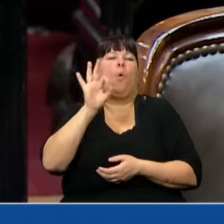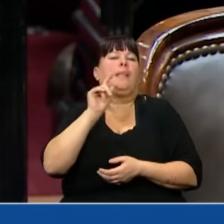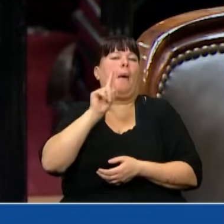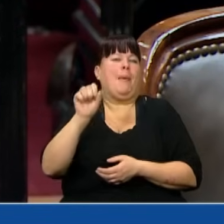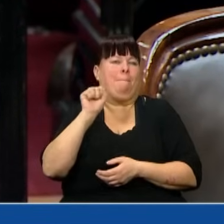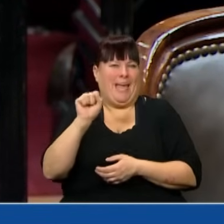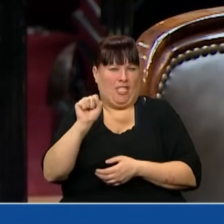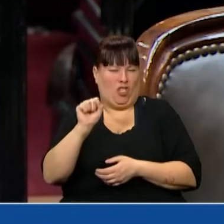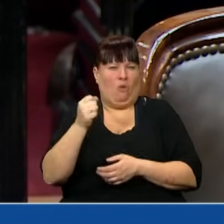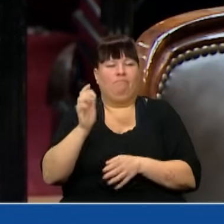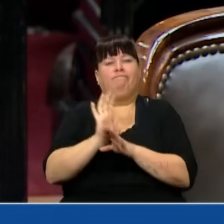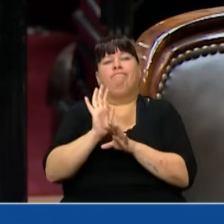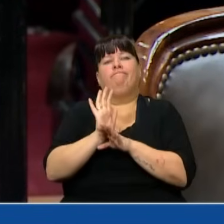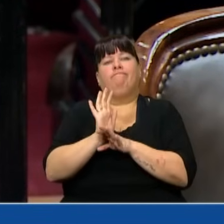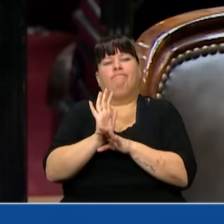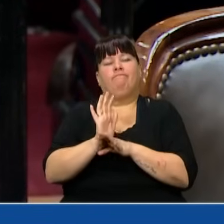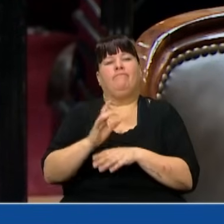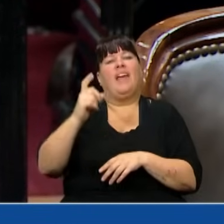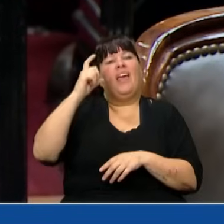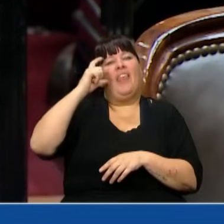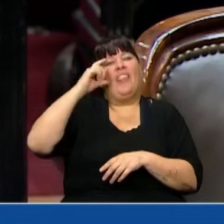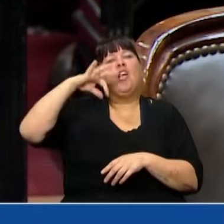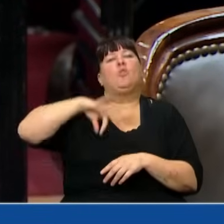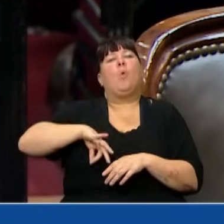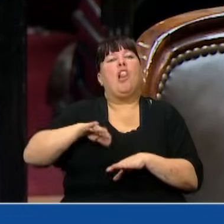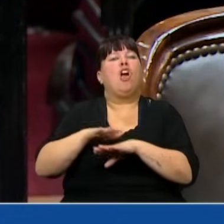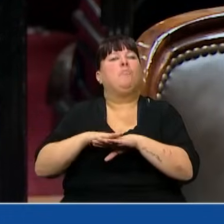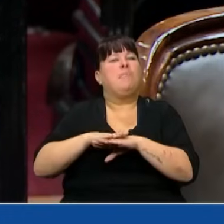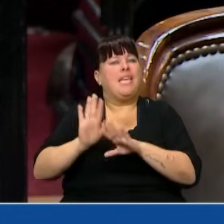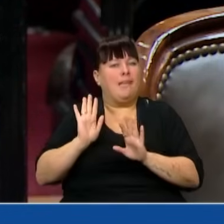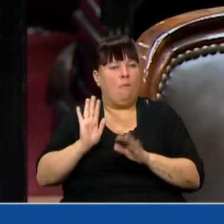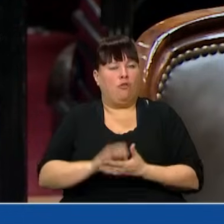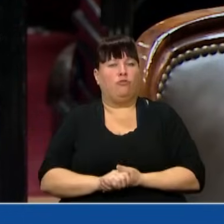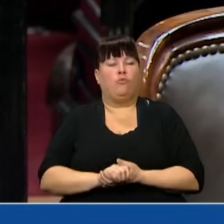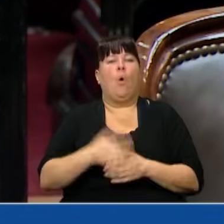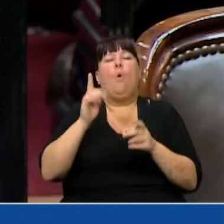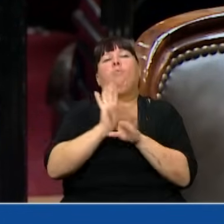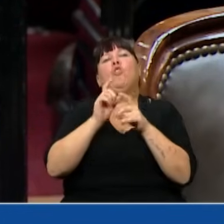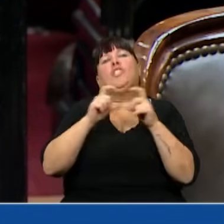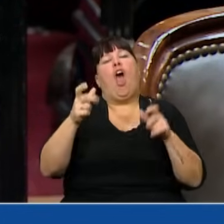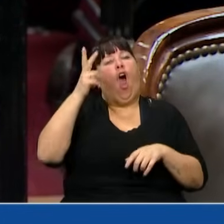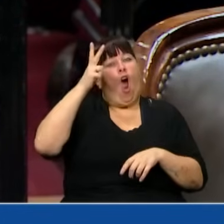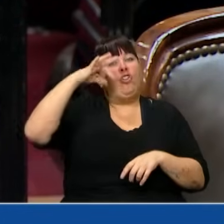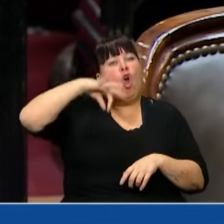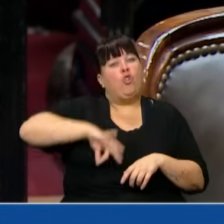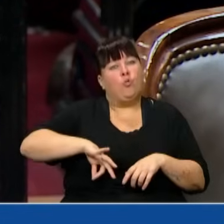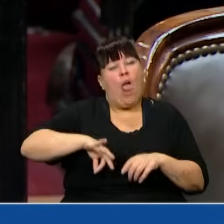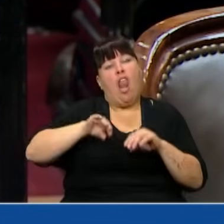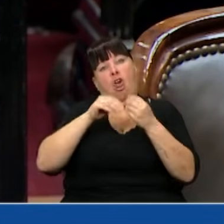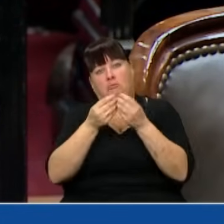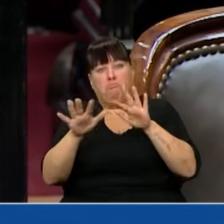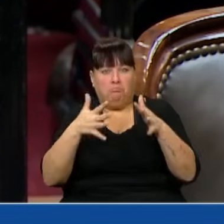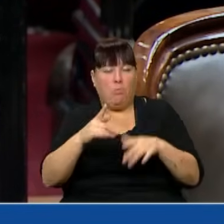1.250.000 pesos, un cheque que son 10 salarios mínimos, un cheque que es 8 salarios